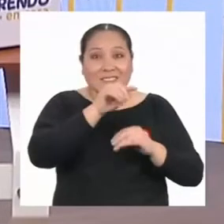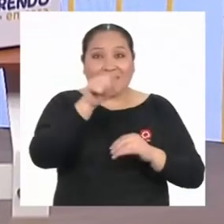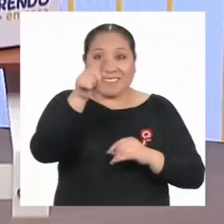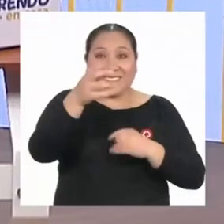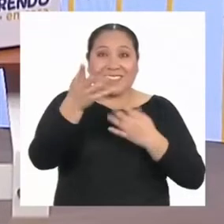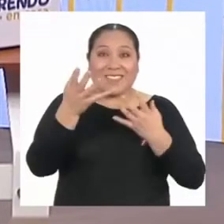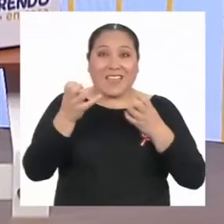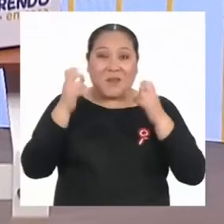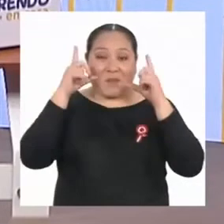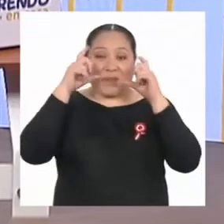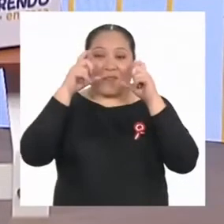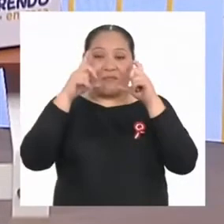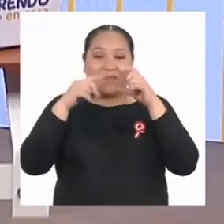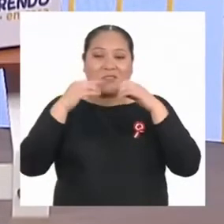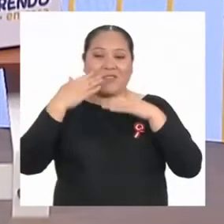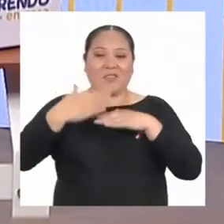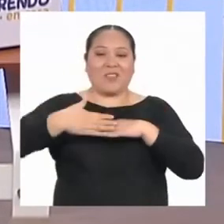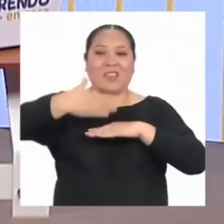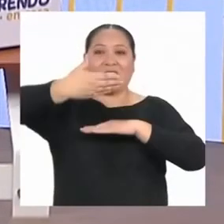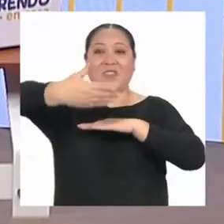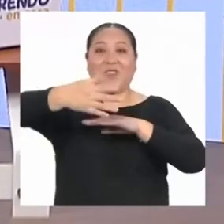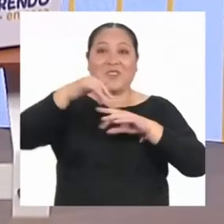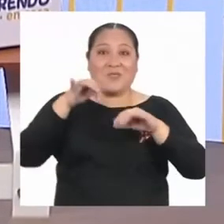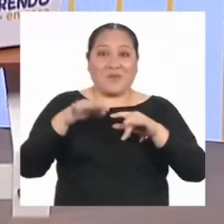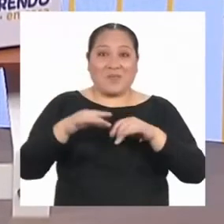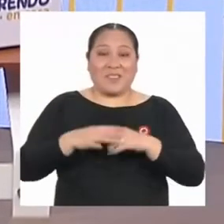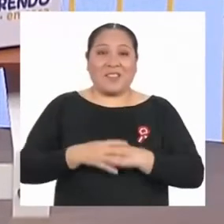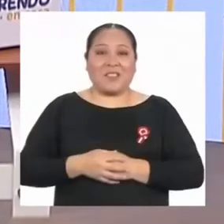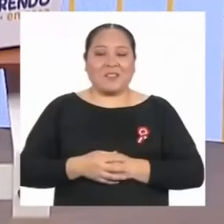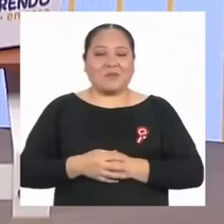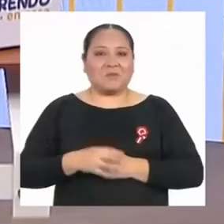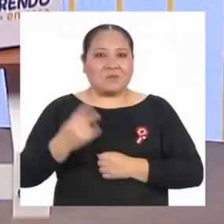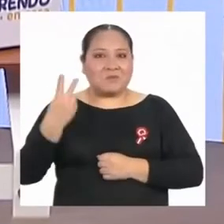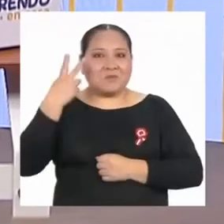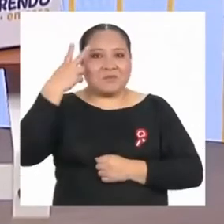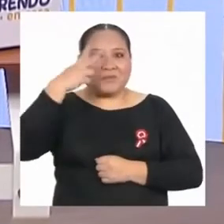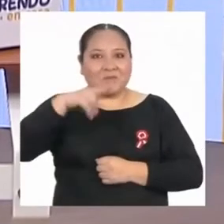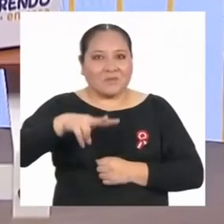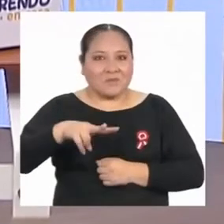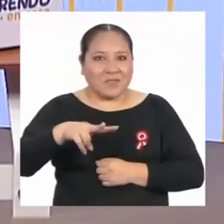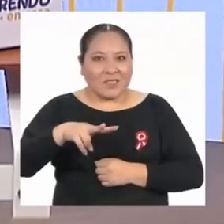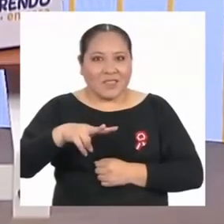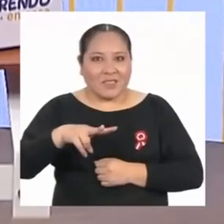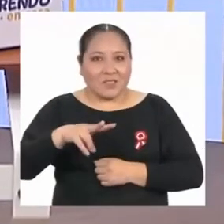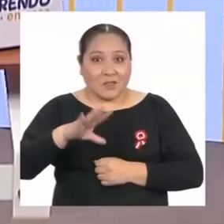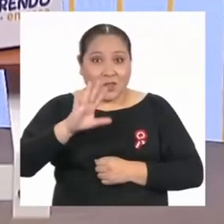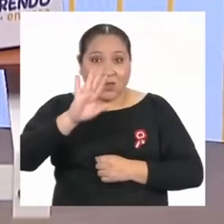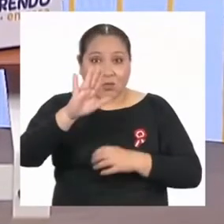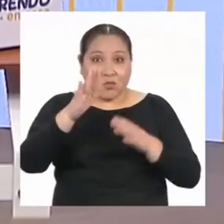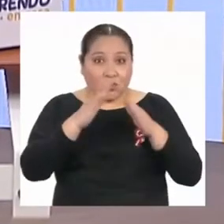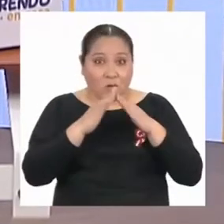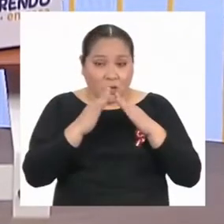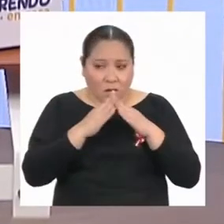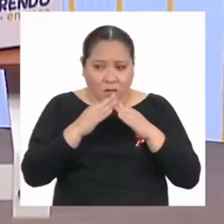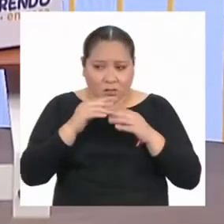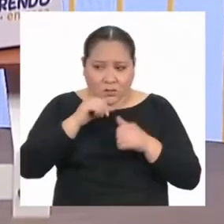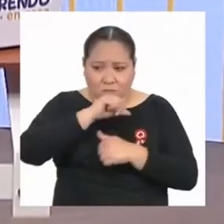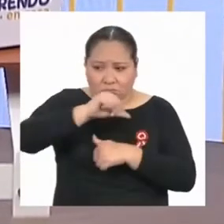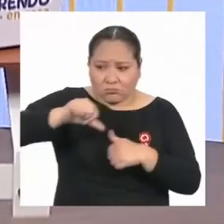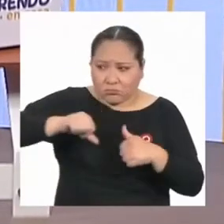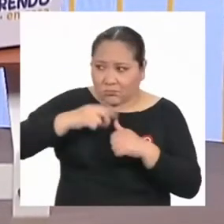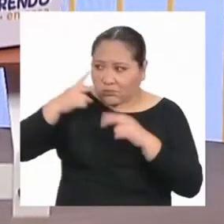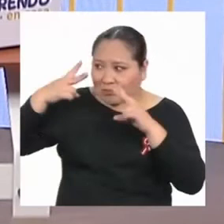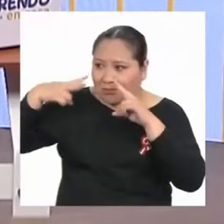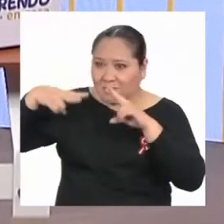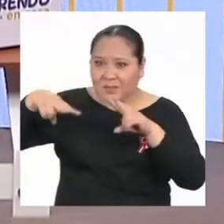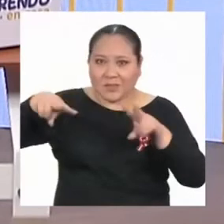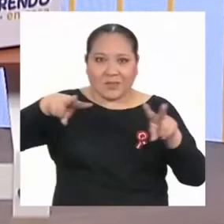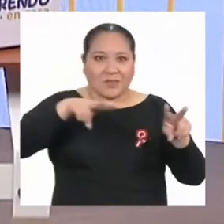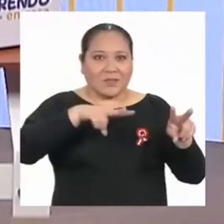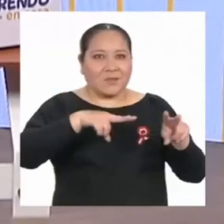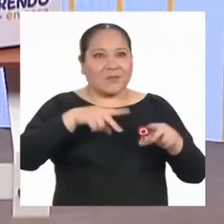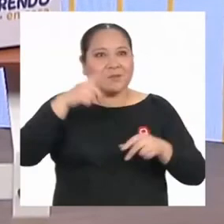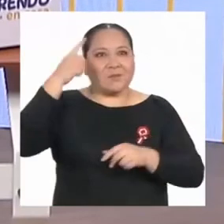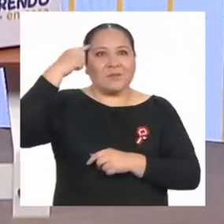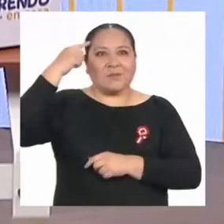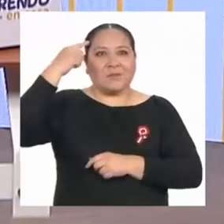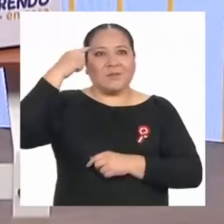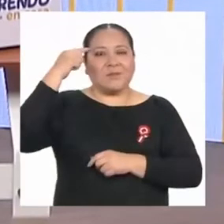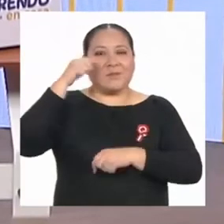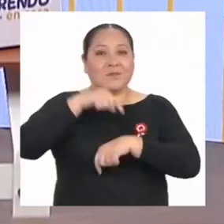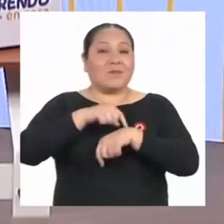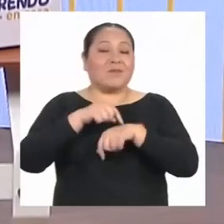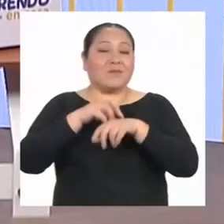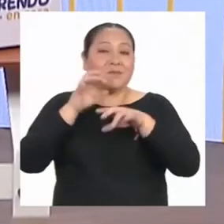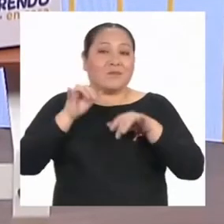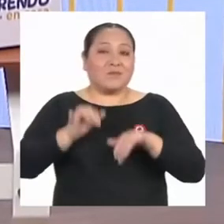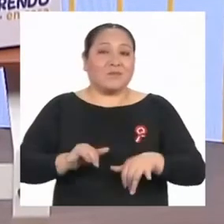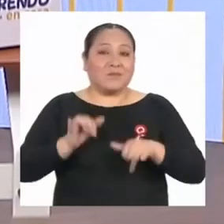de pantalla de tu computadora. ¿Han notado lo mismo donde ustedes viven? Yo creo que tiene que ver con el estado de cuarentena